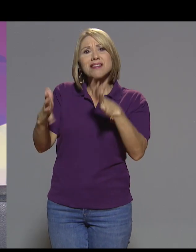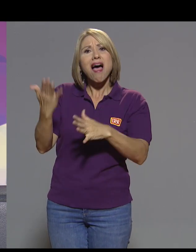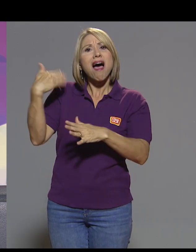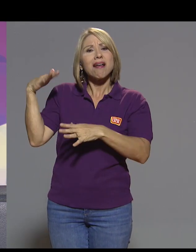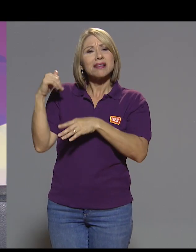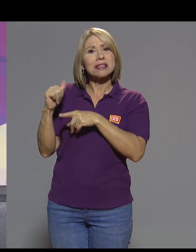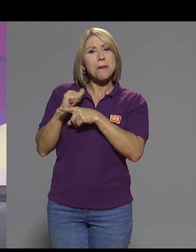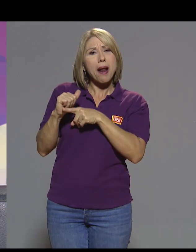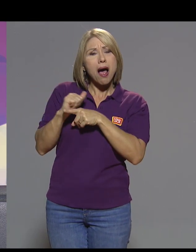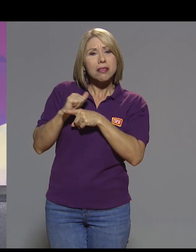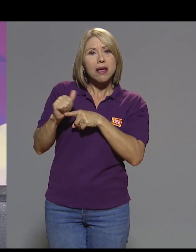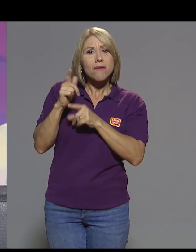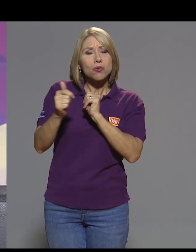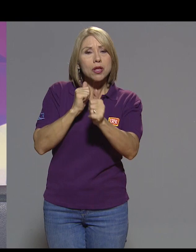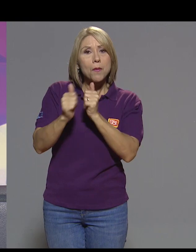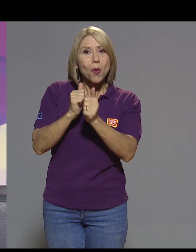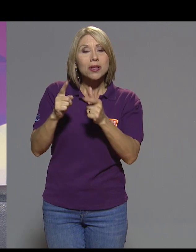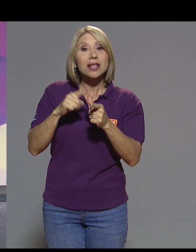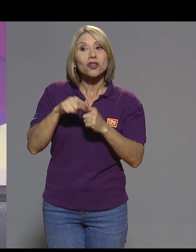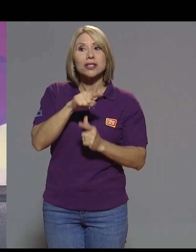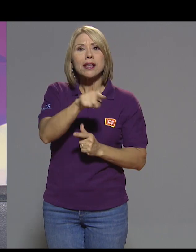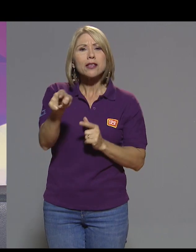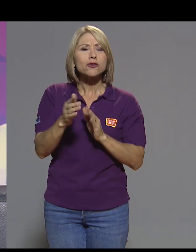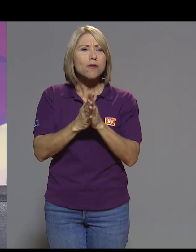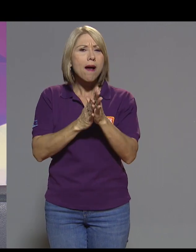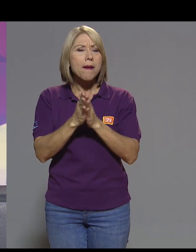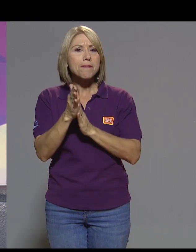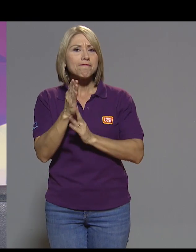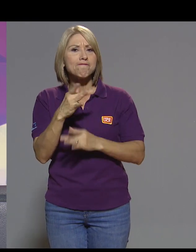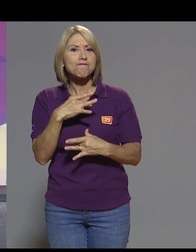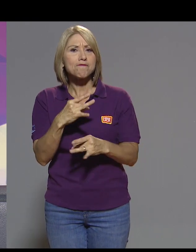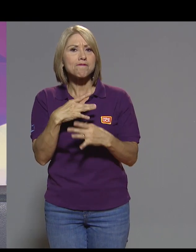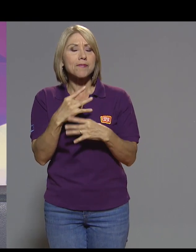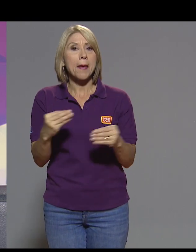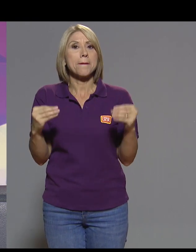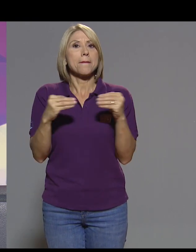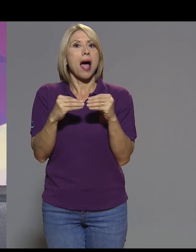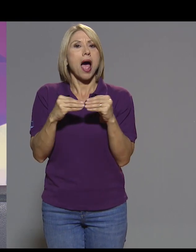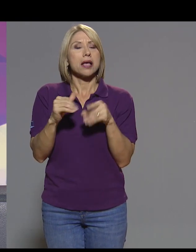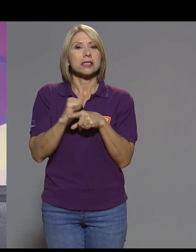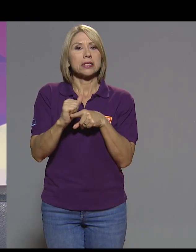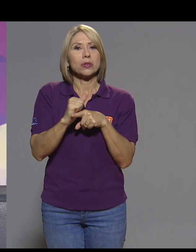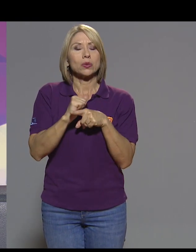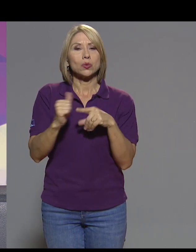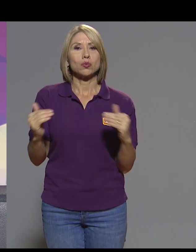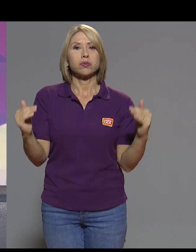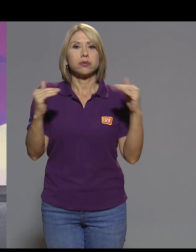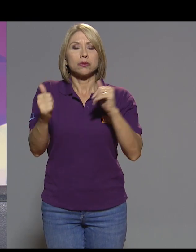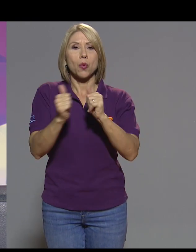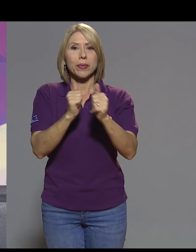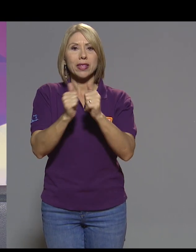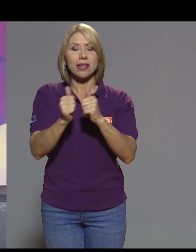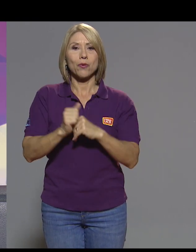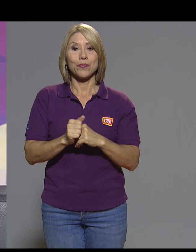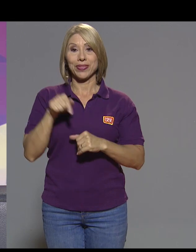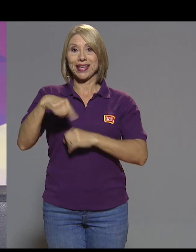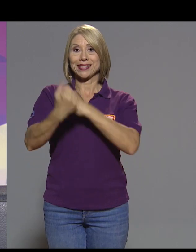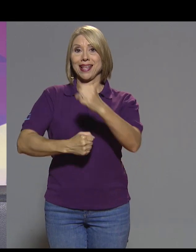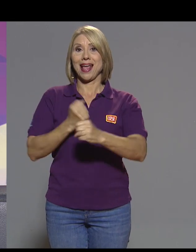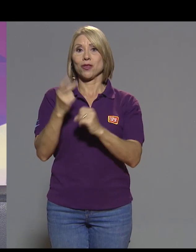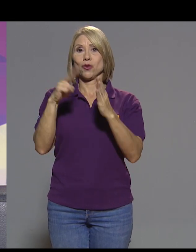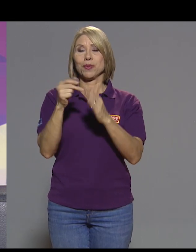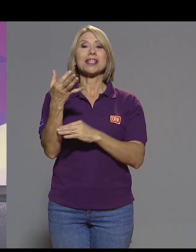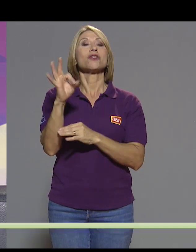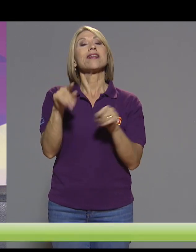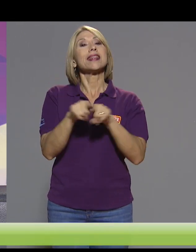y obviamente ya no les interesa poderlo hacer un poco más competitivo verdad en lo que es 2019 también hay